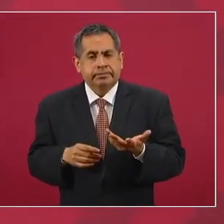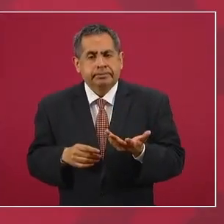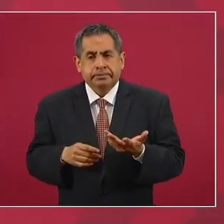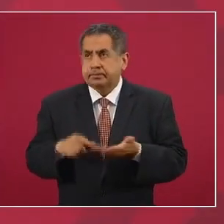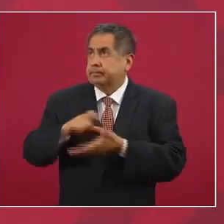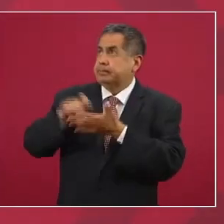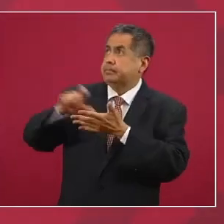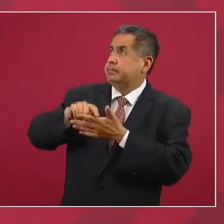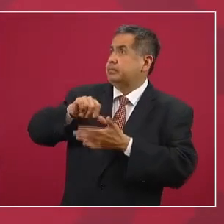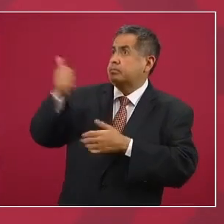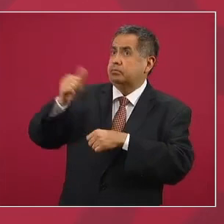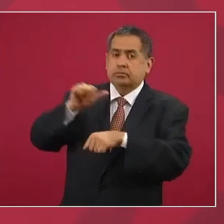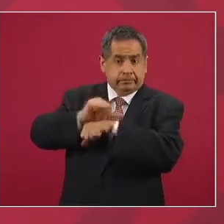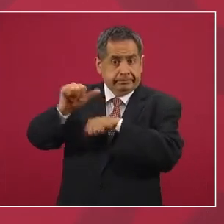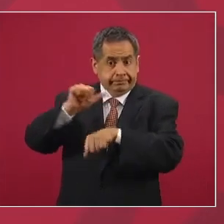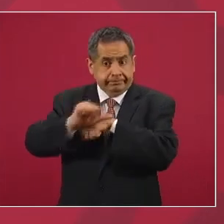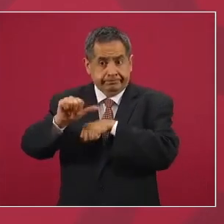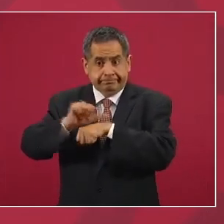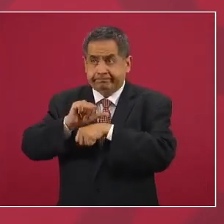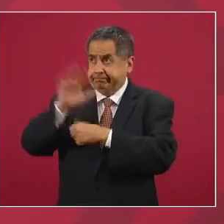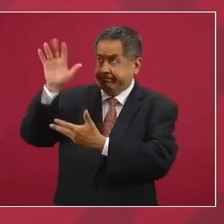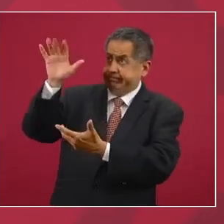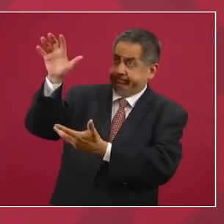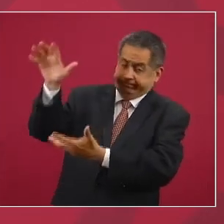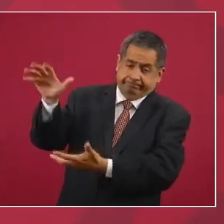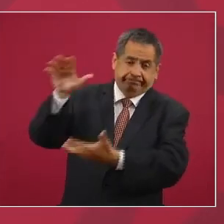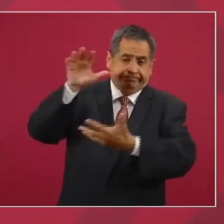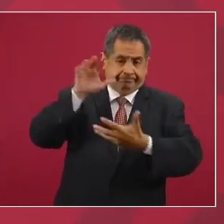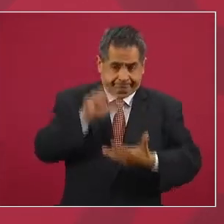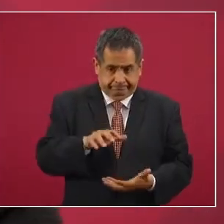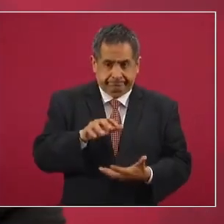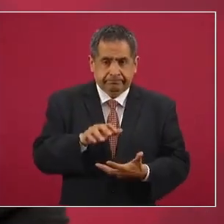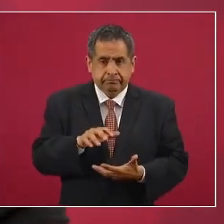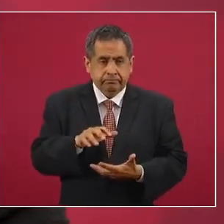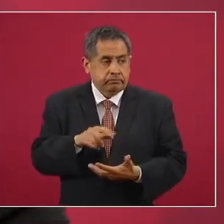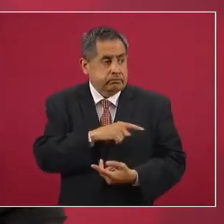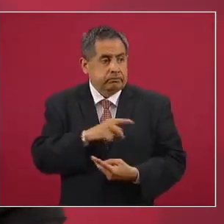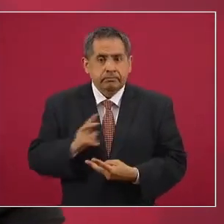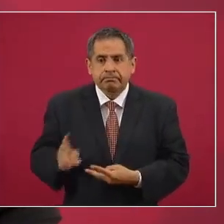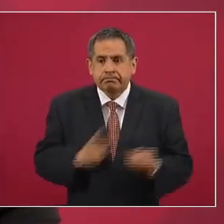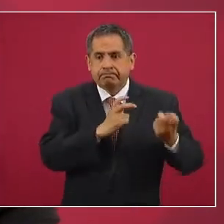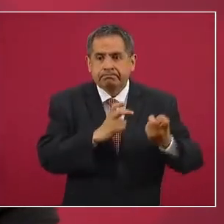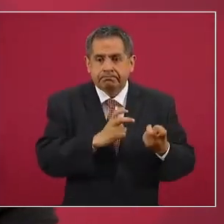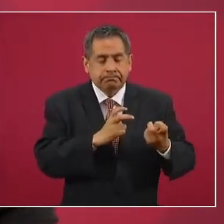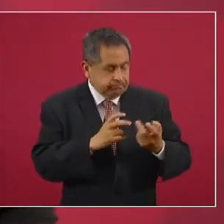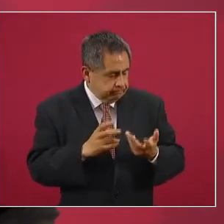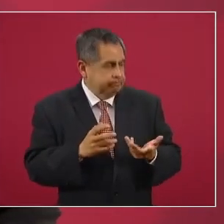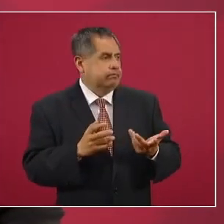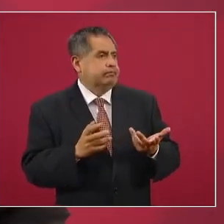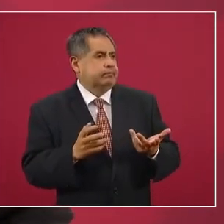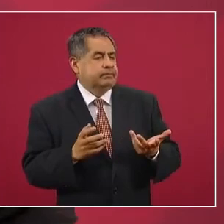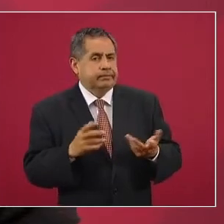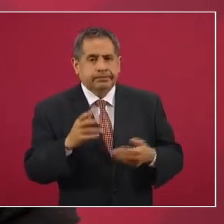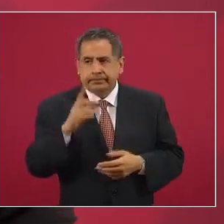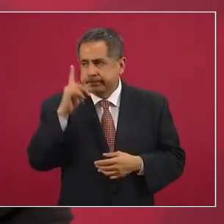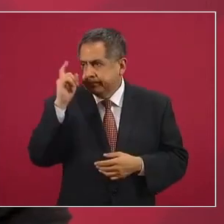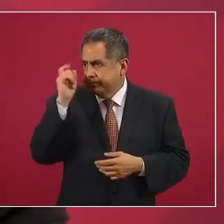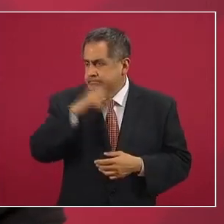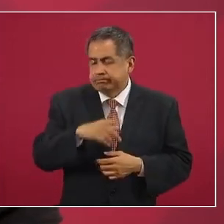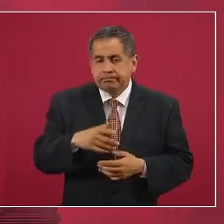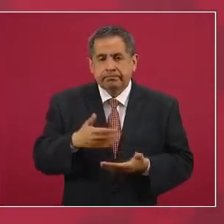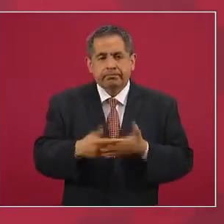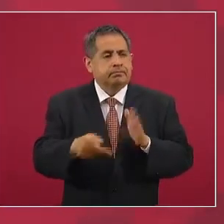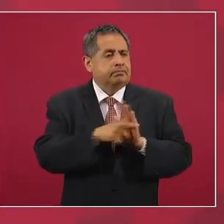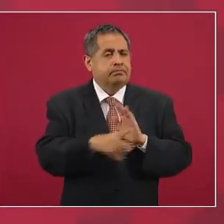se trajeron de Argentina y se robaron los medicamentos. Ahora el Universal